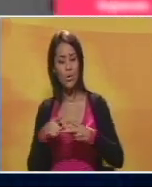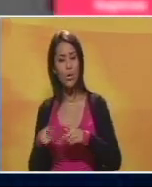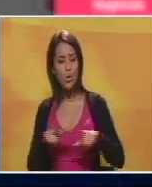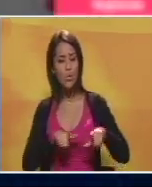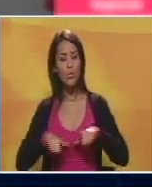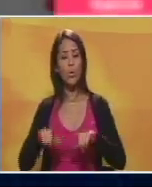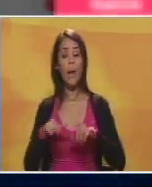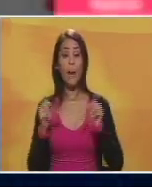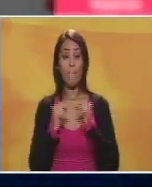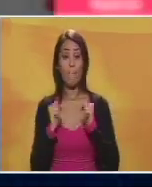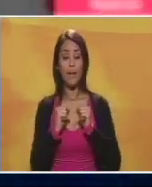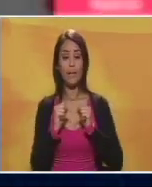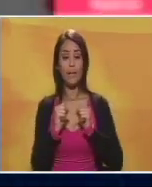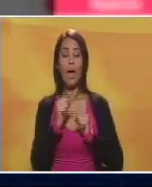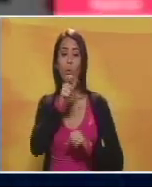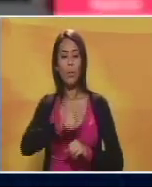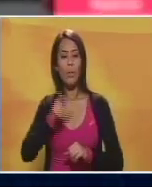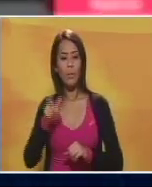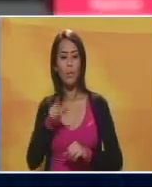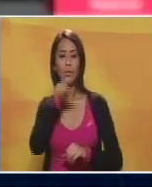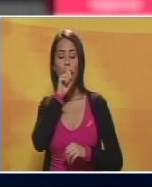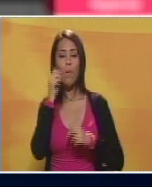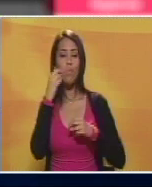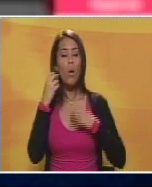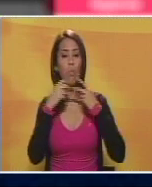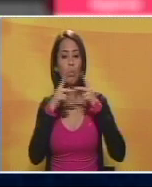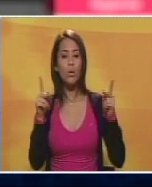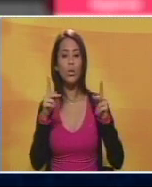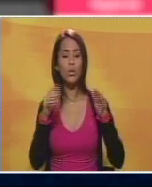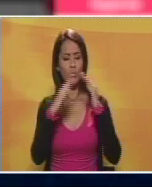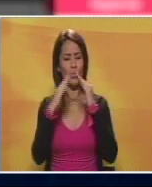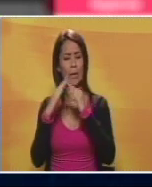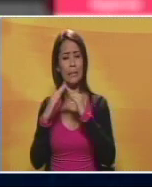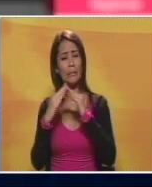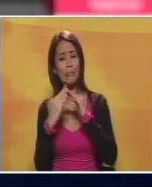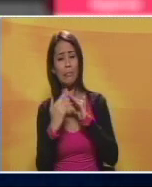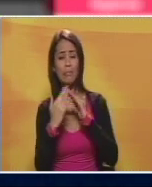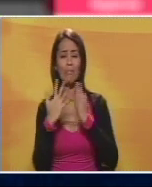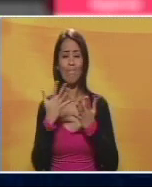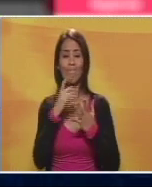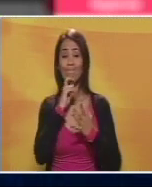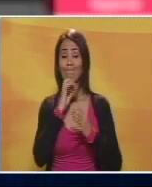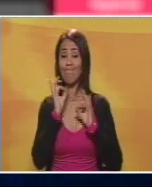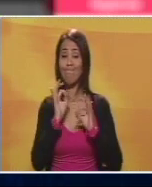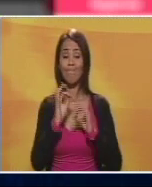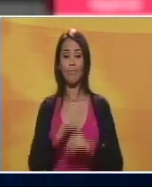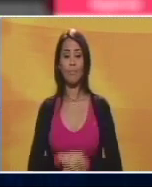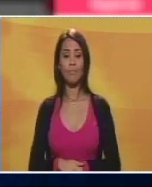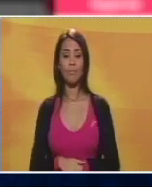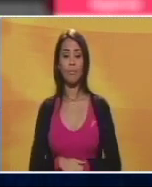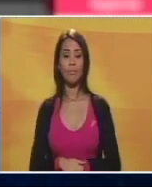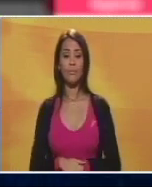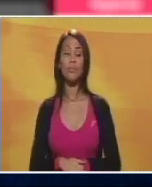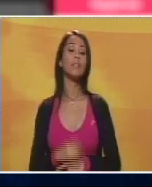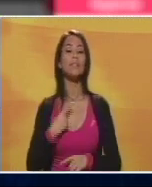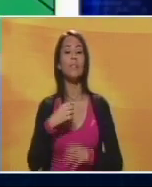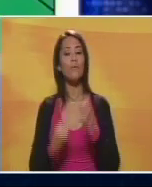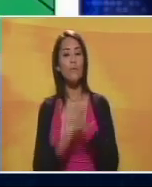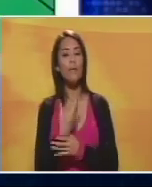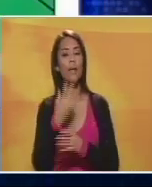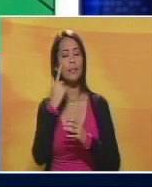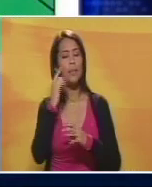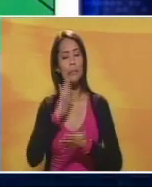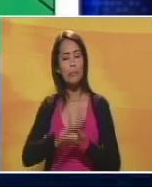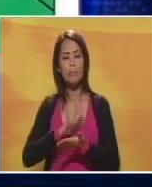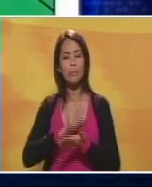estado Mérida, donde usuarios de Twitter reportaron que sus viviendas se vieron afectadas. Funvisis recomienda mantener la calma ante hechos de